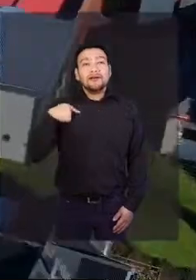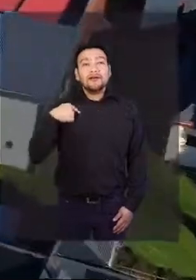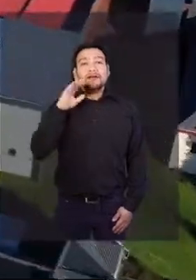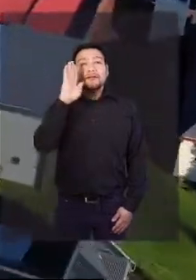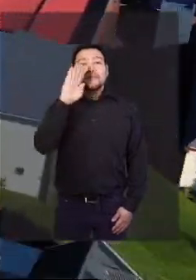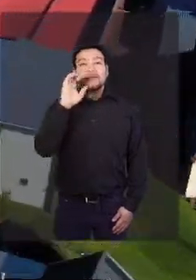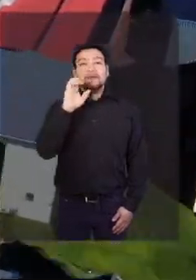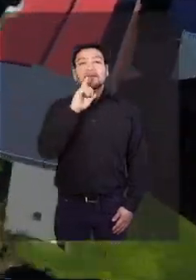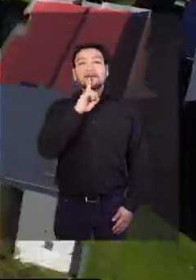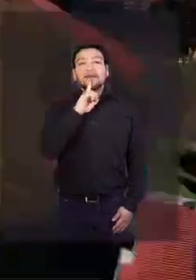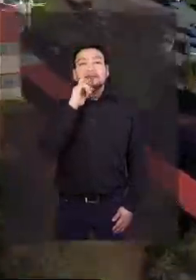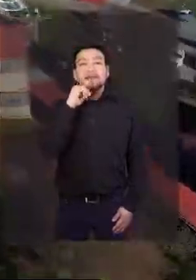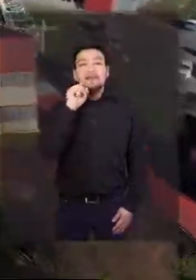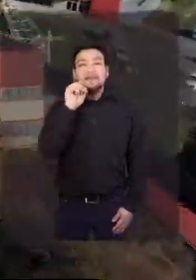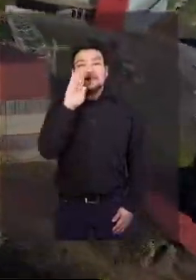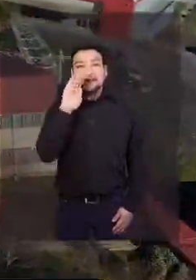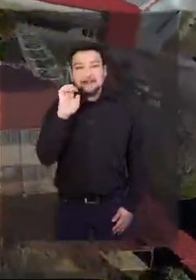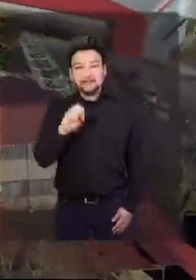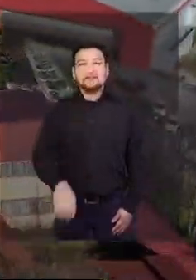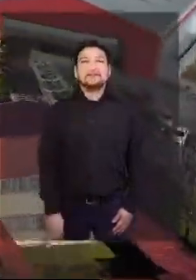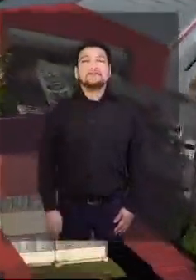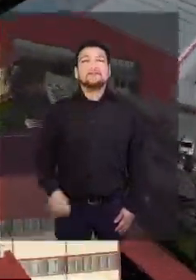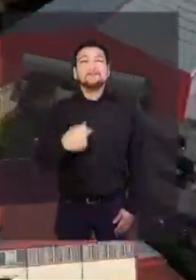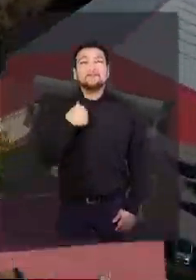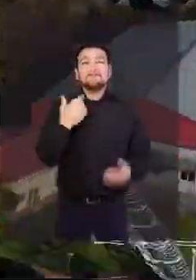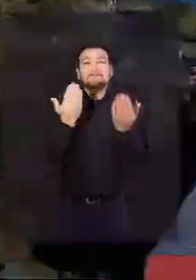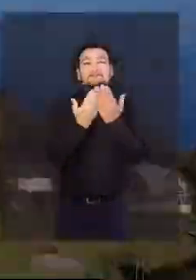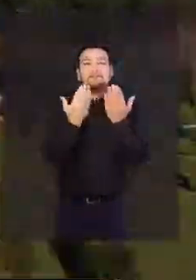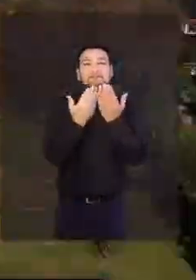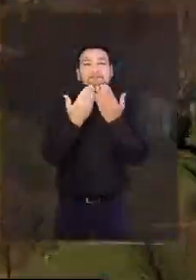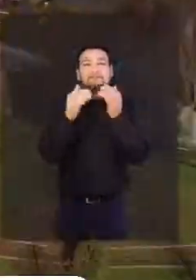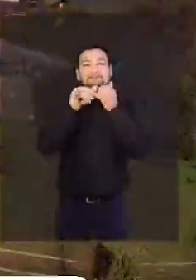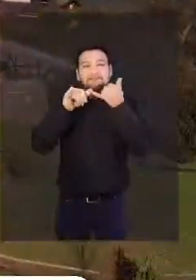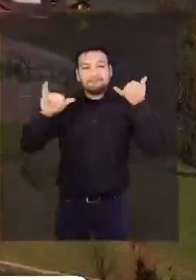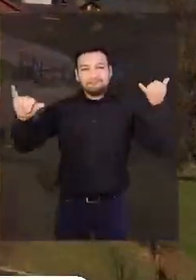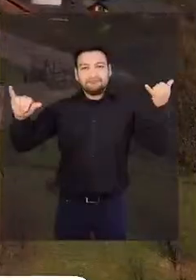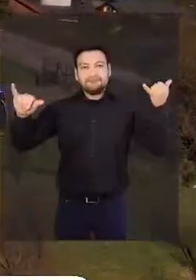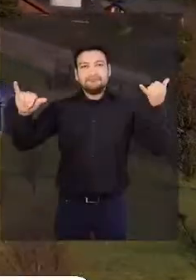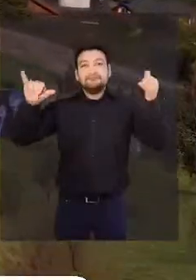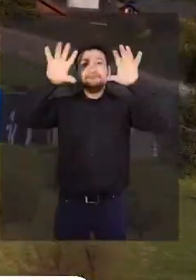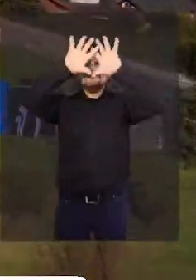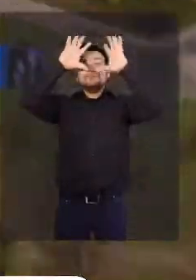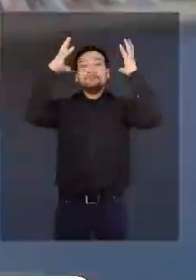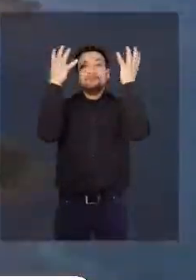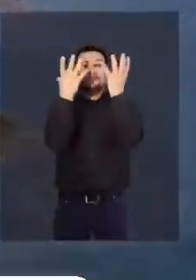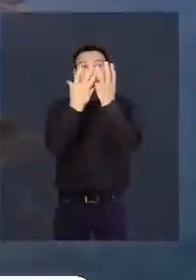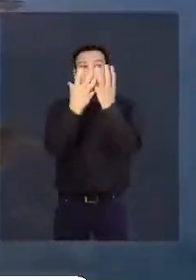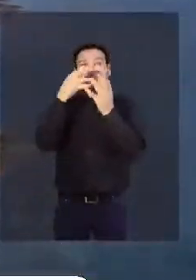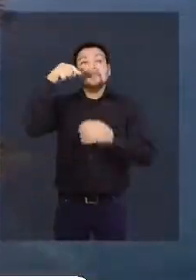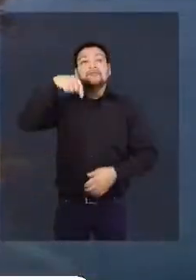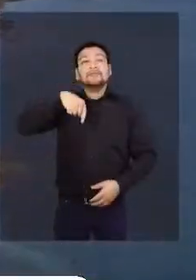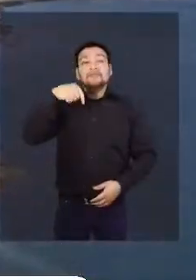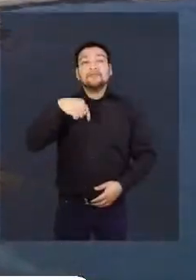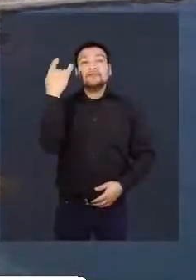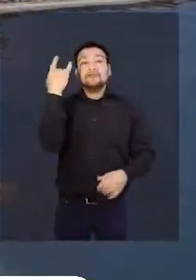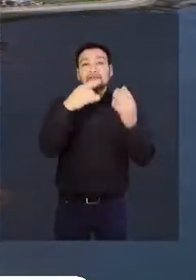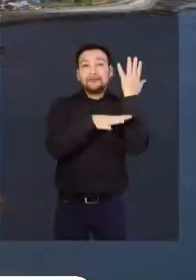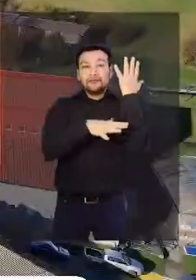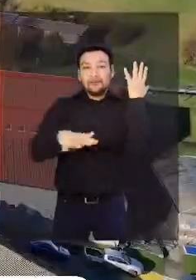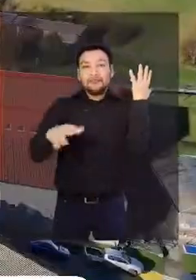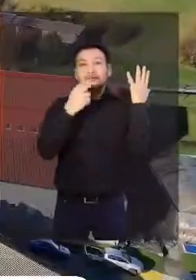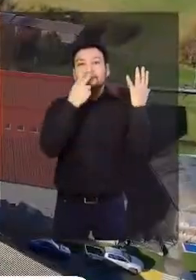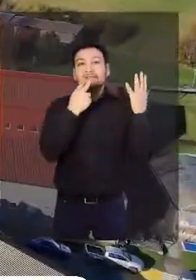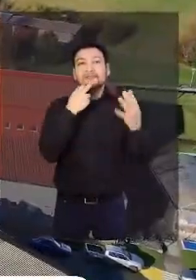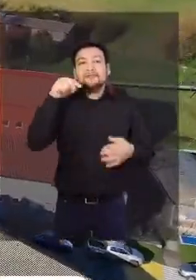Bienvenidos a la Universidad Austral de Chile, sede Puerto Montt, ubicada en el inicio de la carretera austral y una de